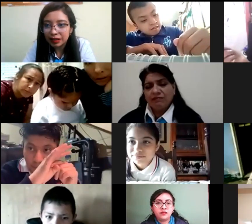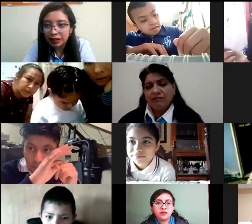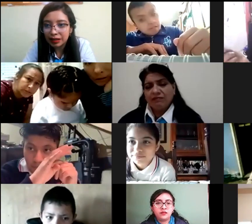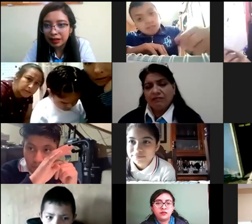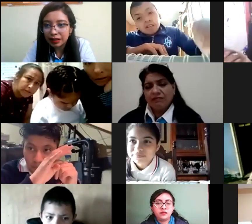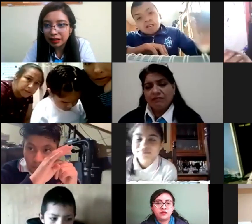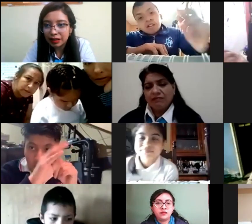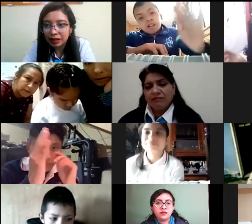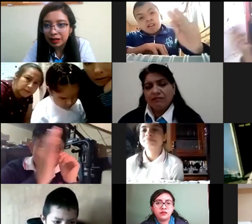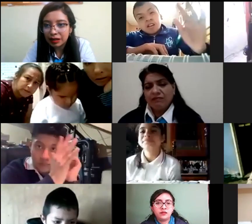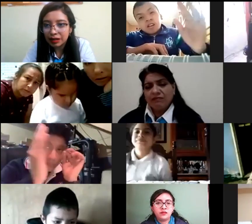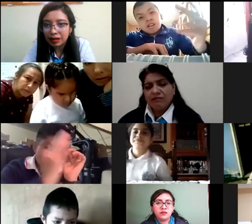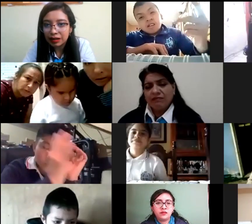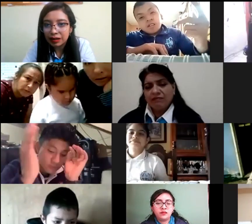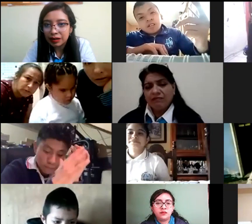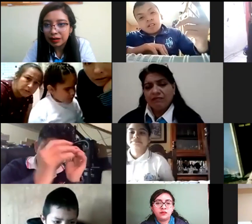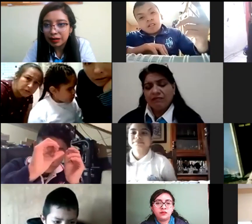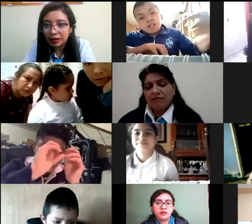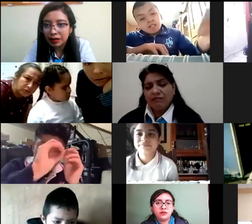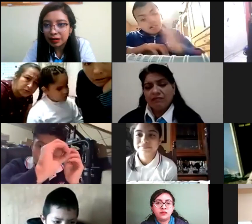estimulación temprana. Ah, está